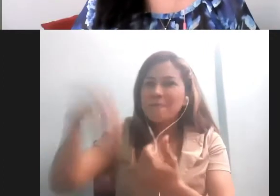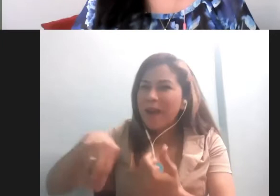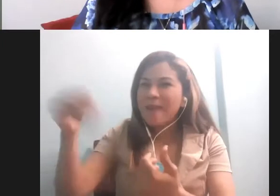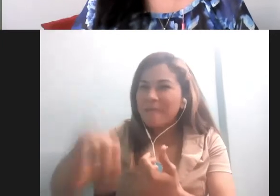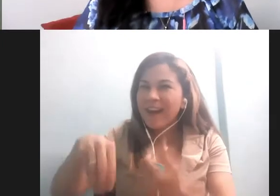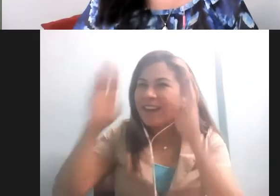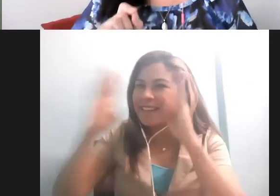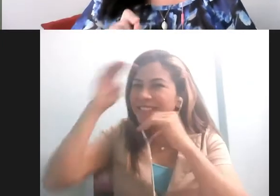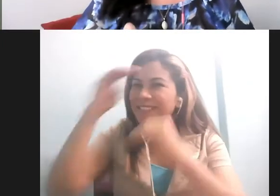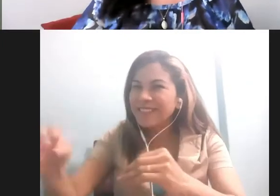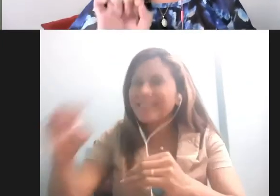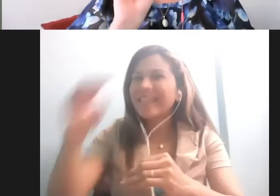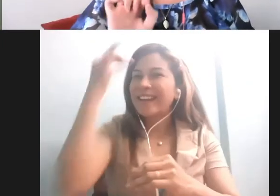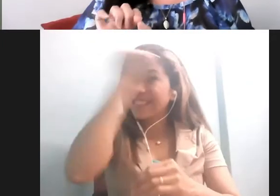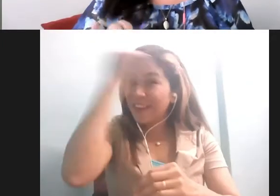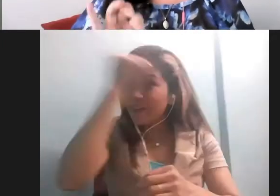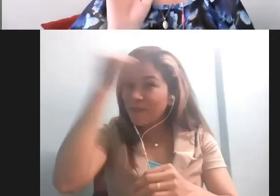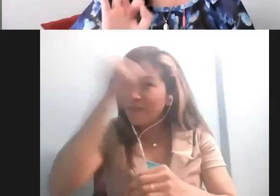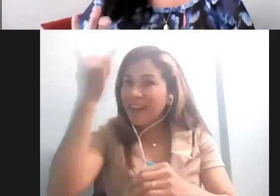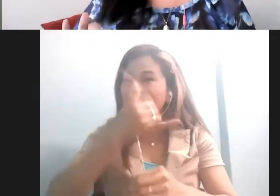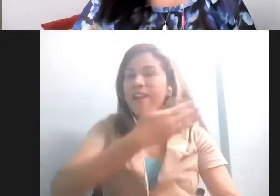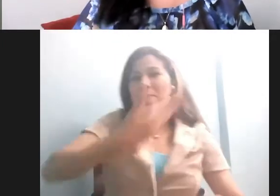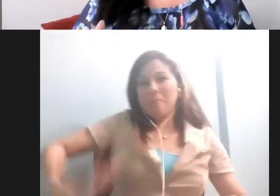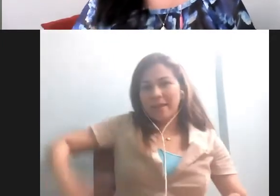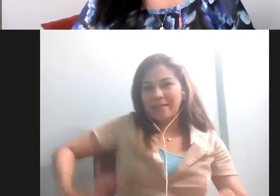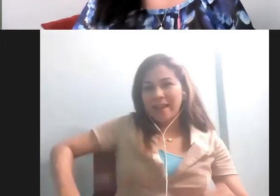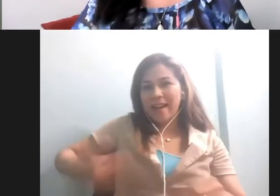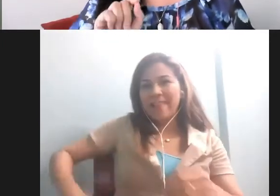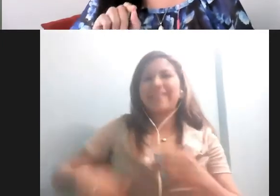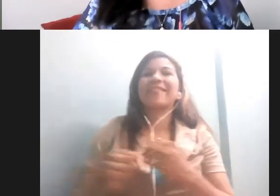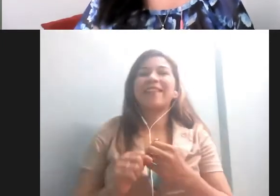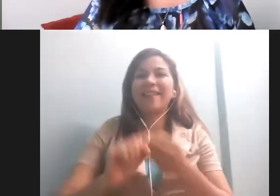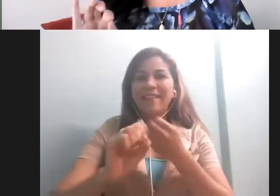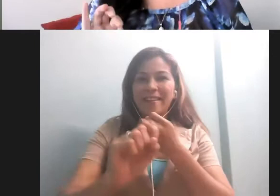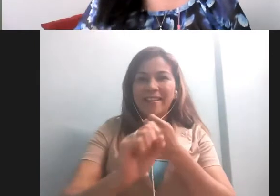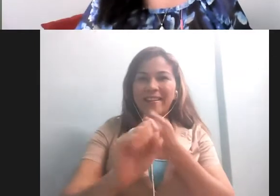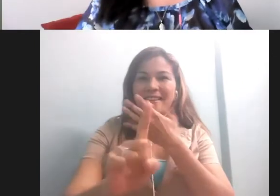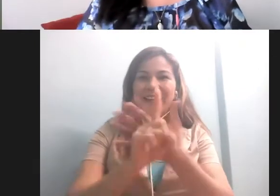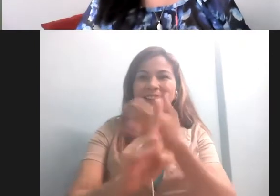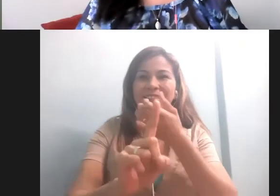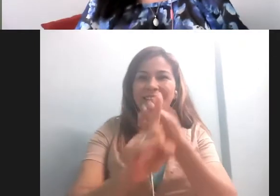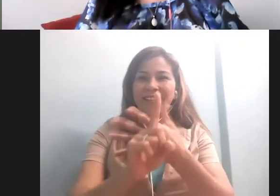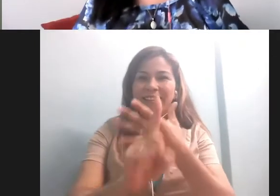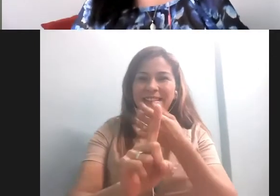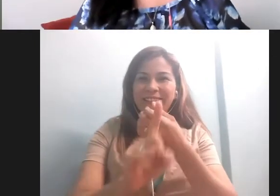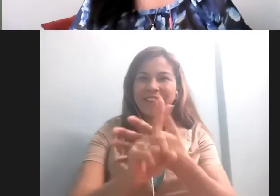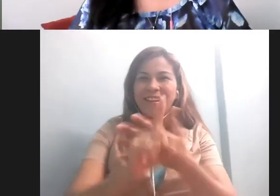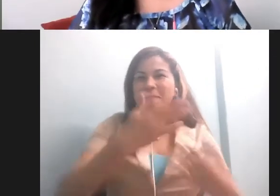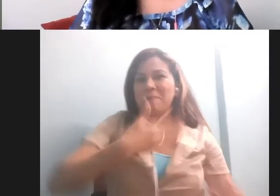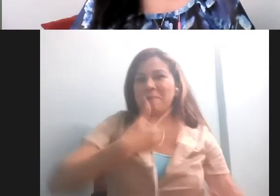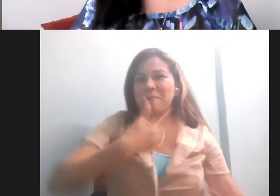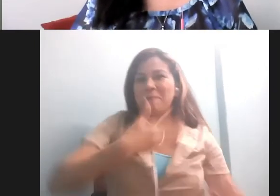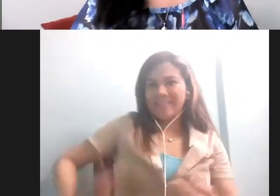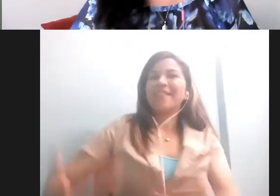Jeffer Sencial, que es el presidente, y aquí sí voy a leer en detalle el nombre de la Asociación de Intérpretes y Traductores de Lengua de